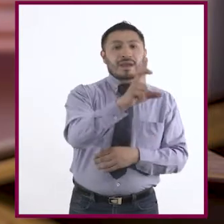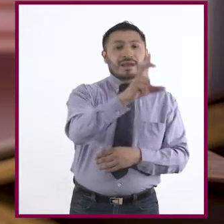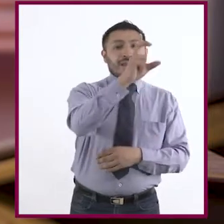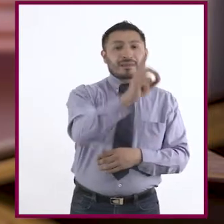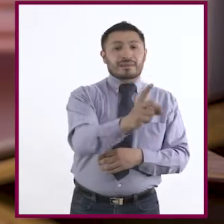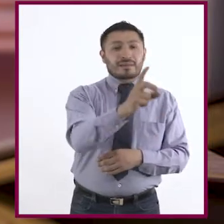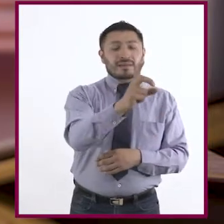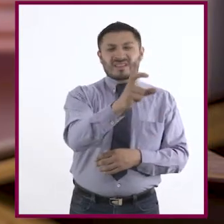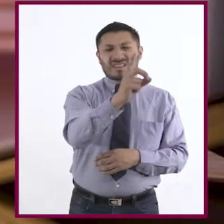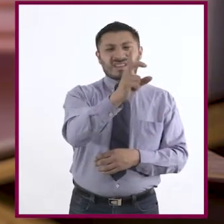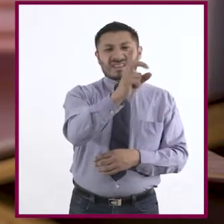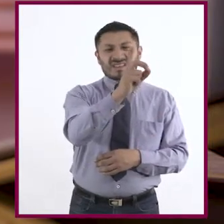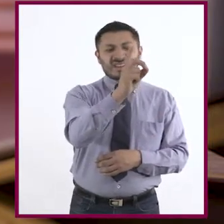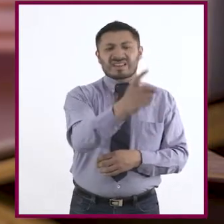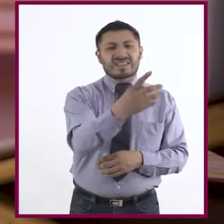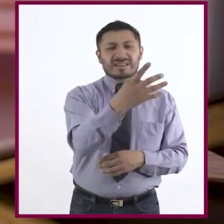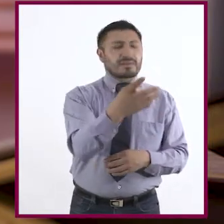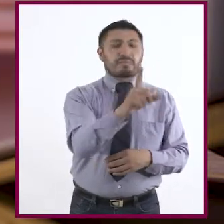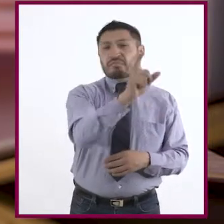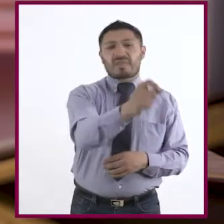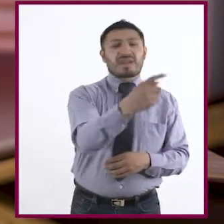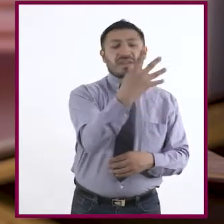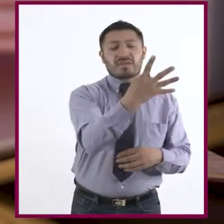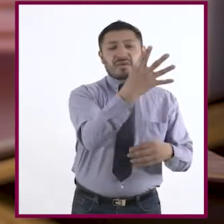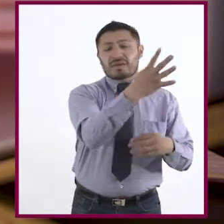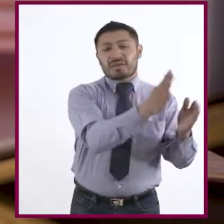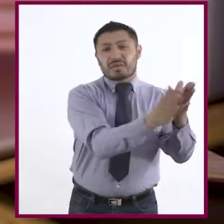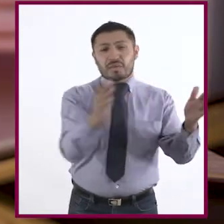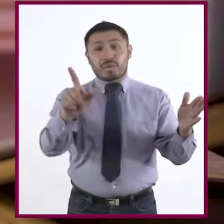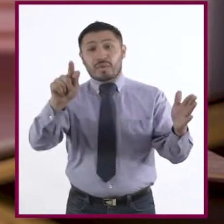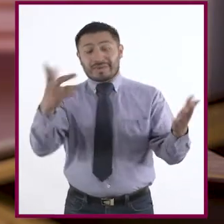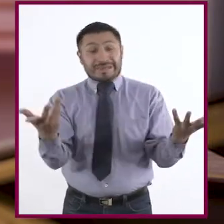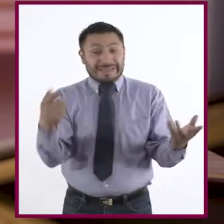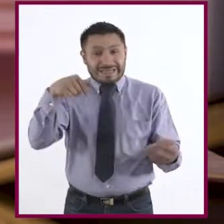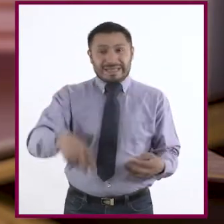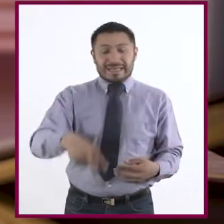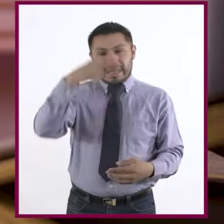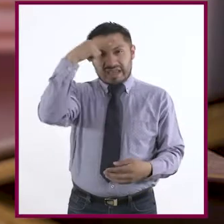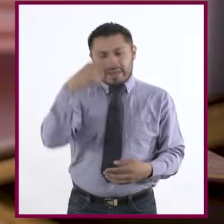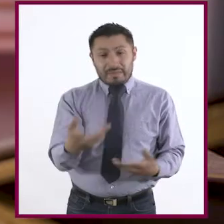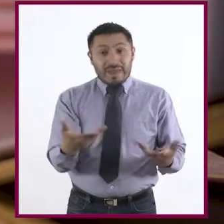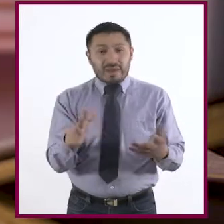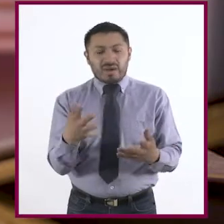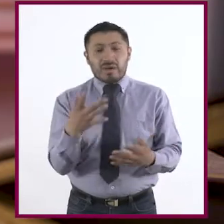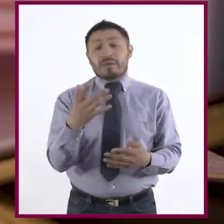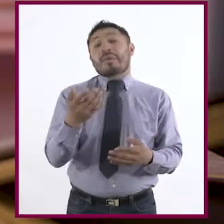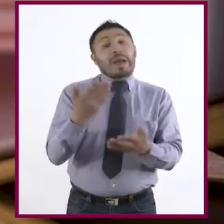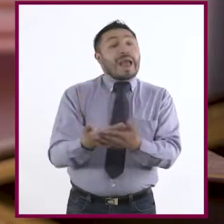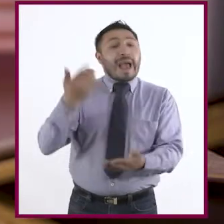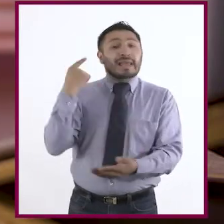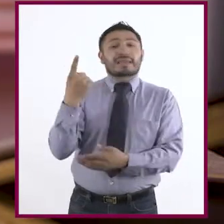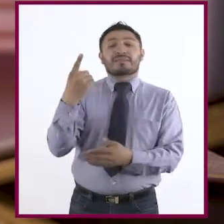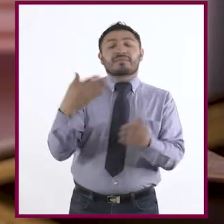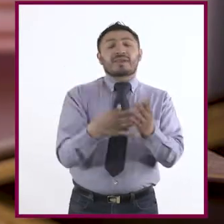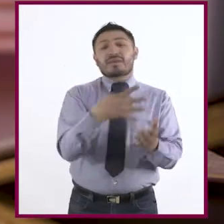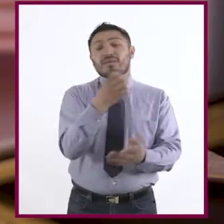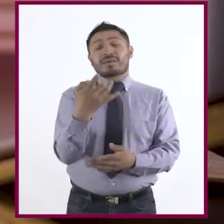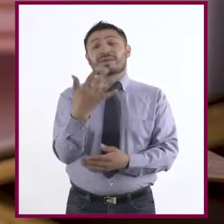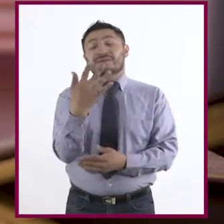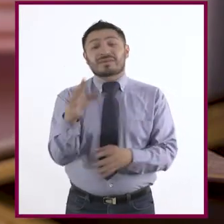Sí, poquito más del doble. Tan solo en México, la vida promedio de una persona adulta en la década de los 50 era de 50